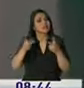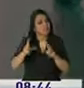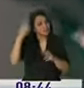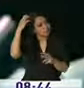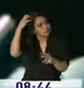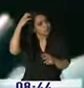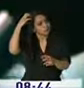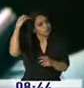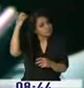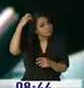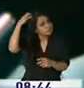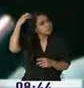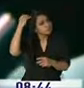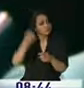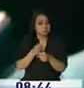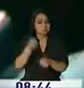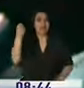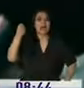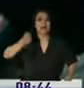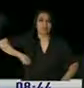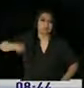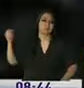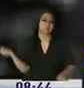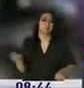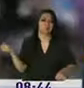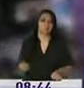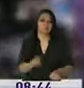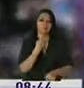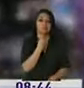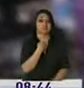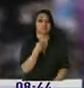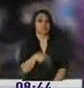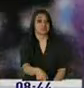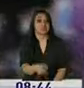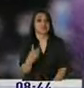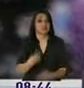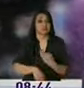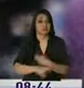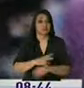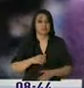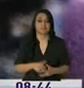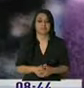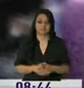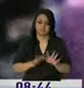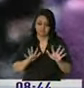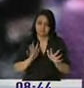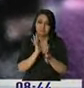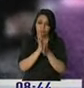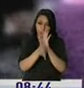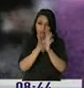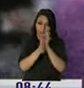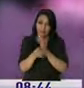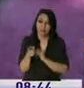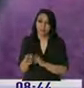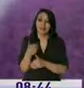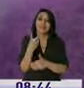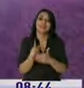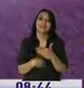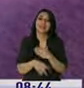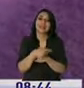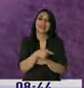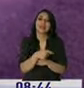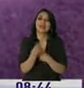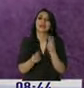de lo que le ha pegado con un palo, dice. De acuerdo con el relato, la pequeña pasaba un mes con cada uno de